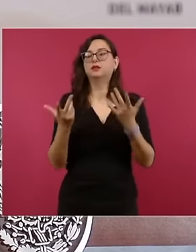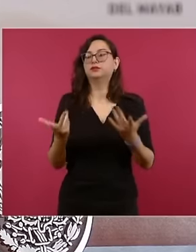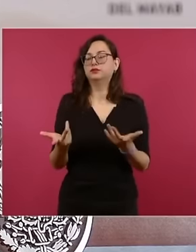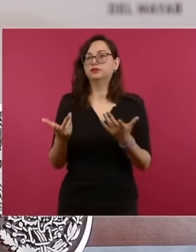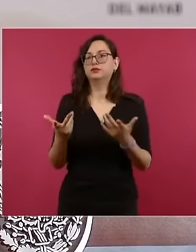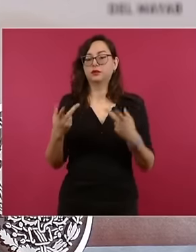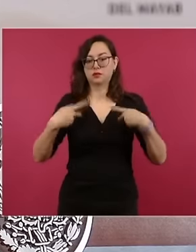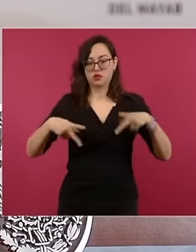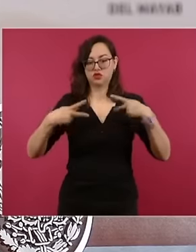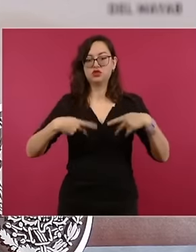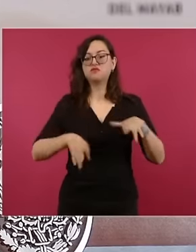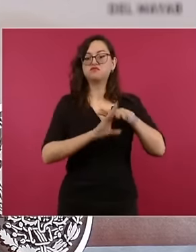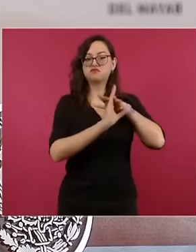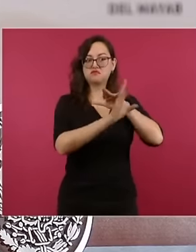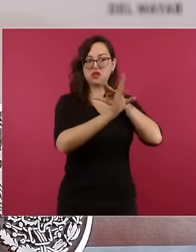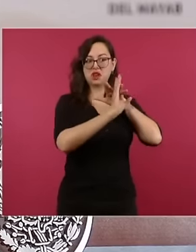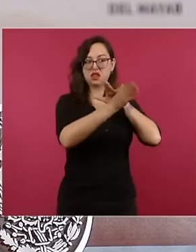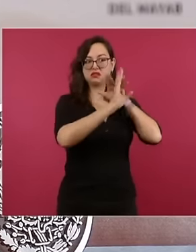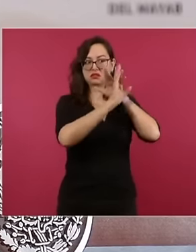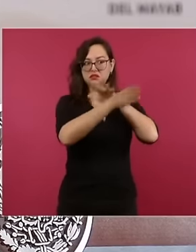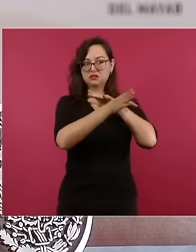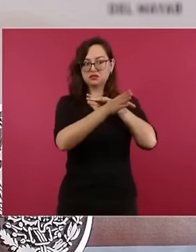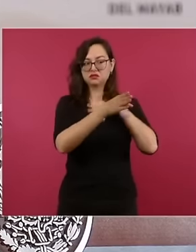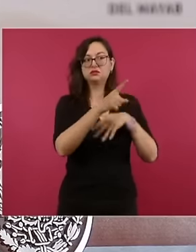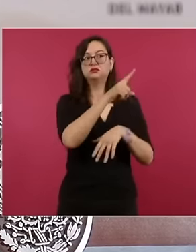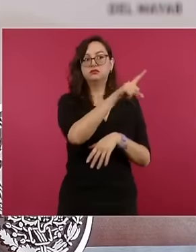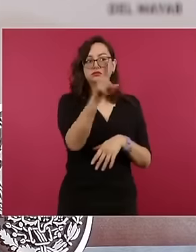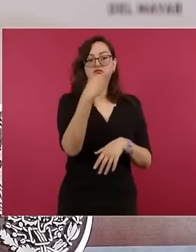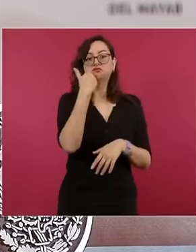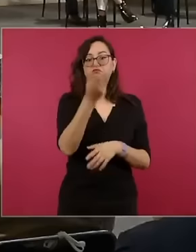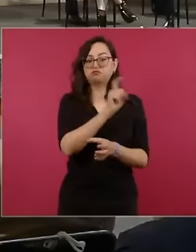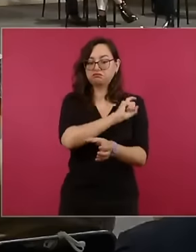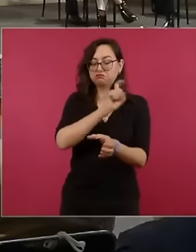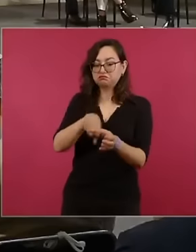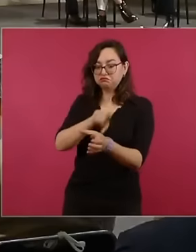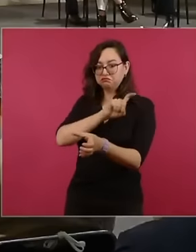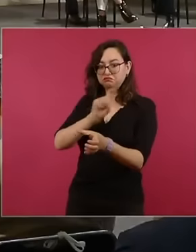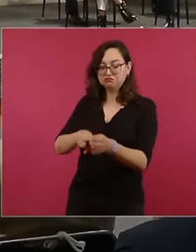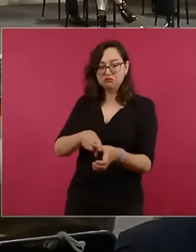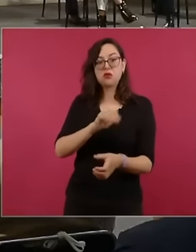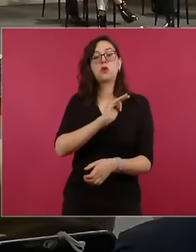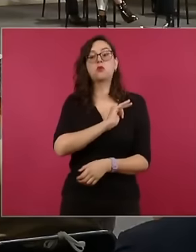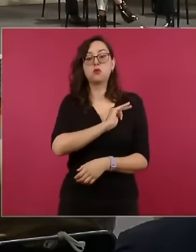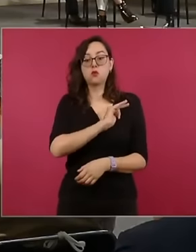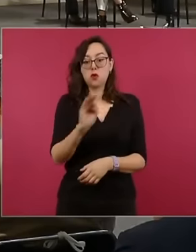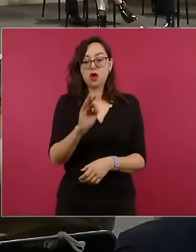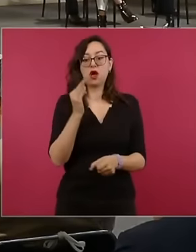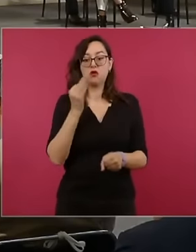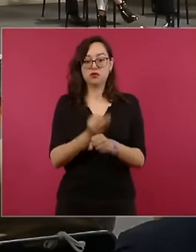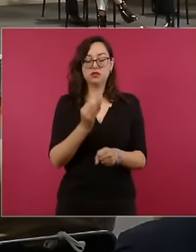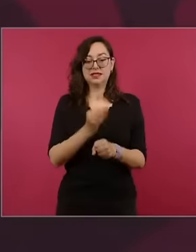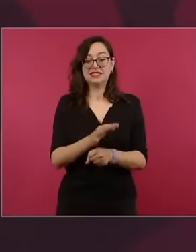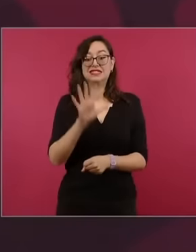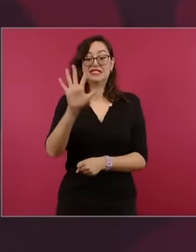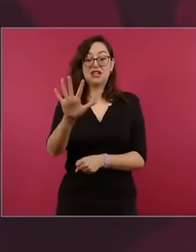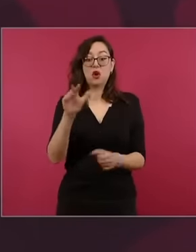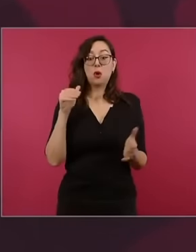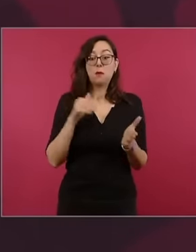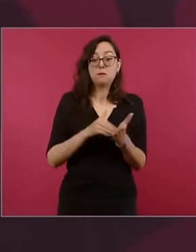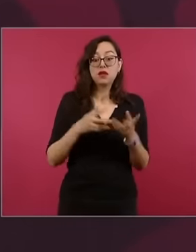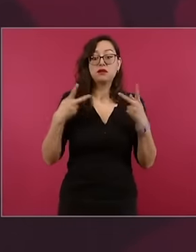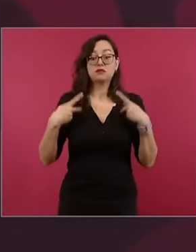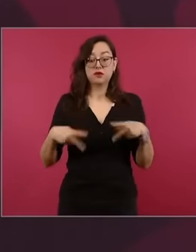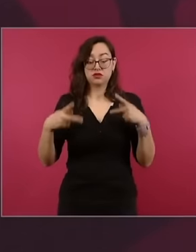trabajadores migrantes también se pueden asegurar. Llegamos cerca de 5 mil en esta primera etapa, migrantes que se